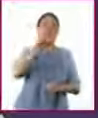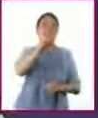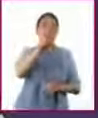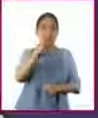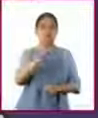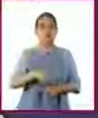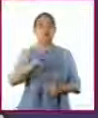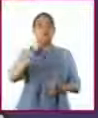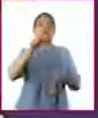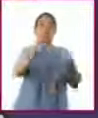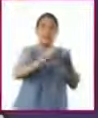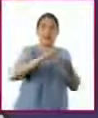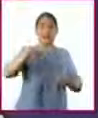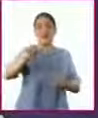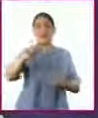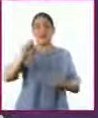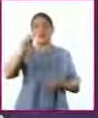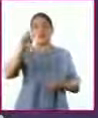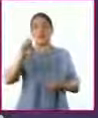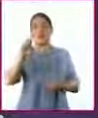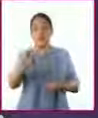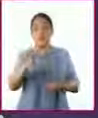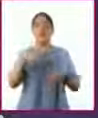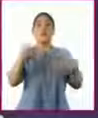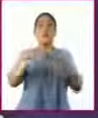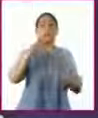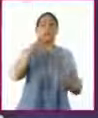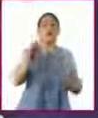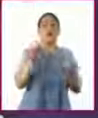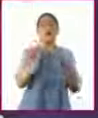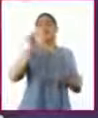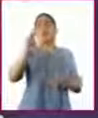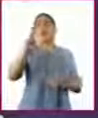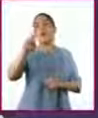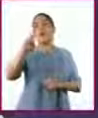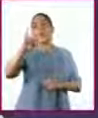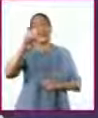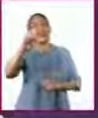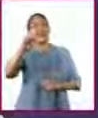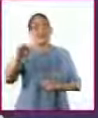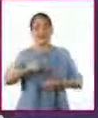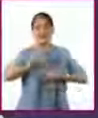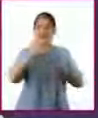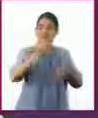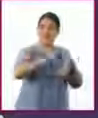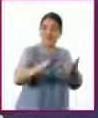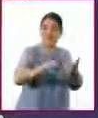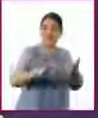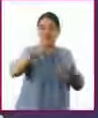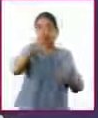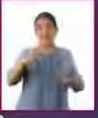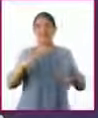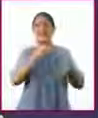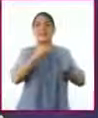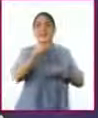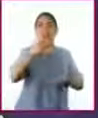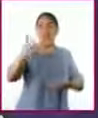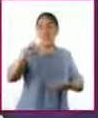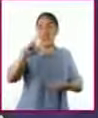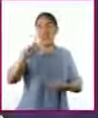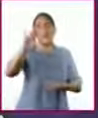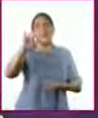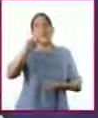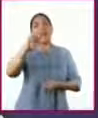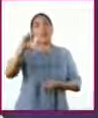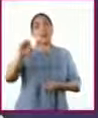y ensayista. Es, ante todo, un cuentista y uno de sus libros más celebrados es Garabatos en el